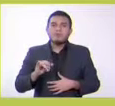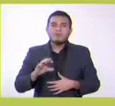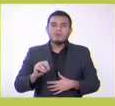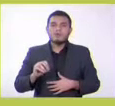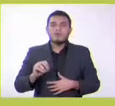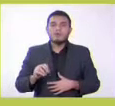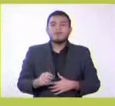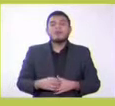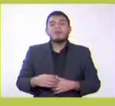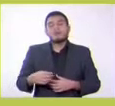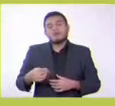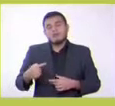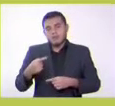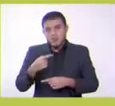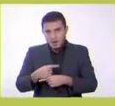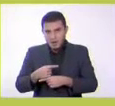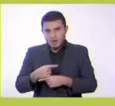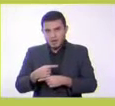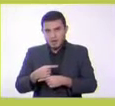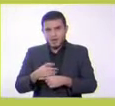carga total del ion.